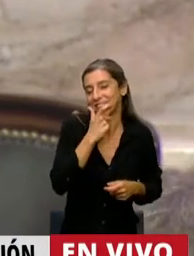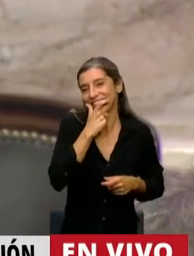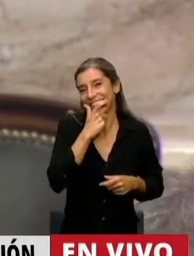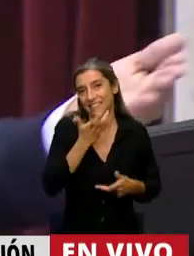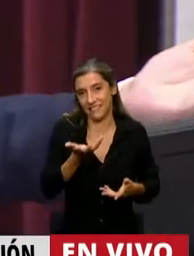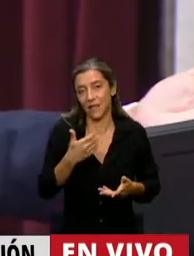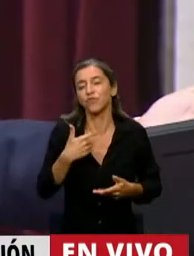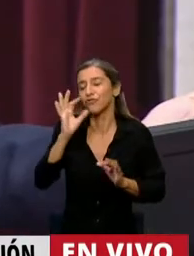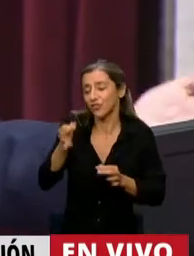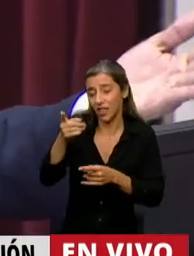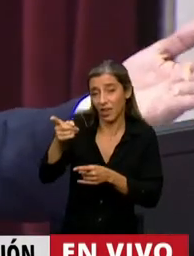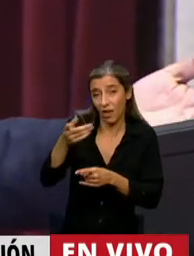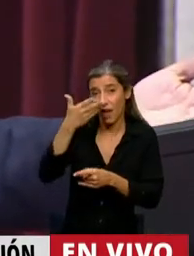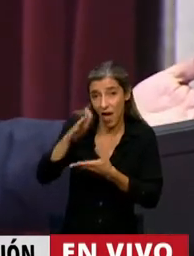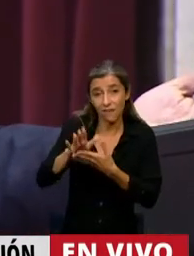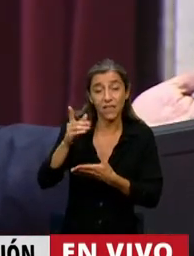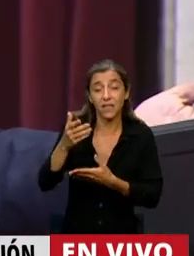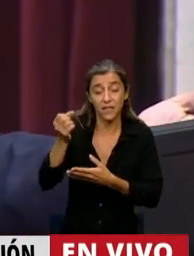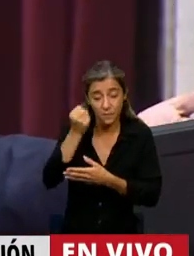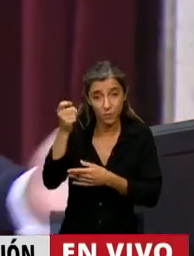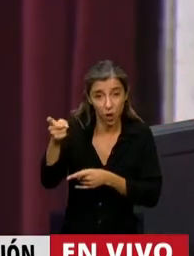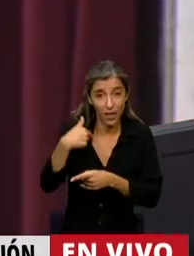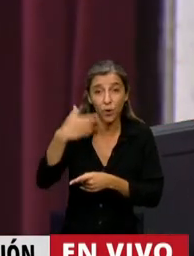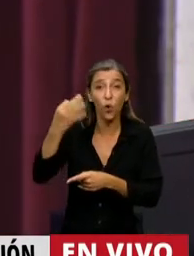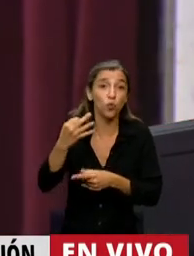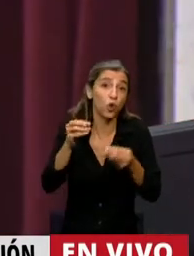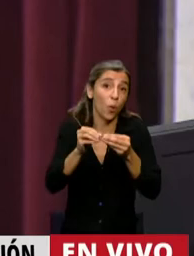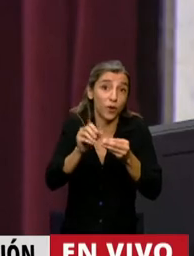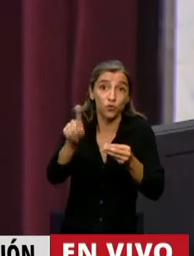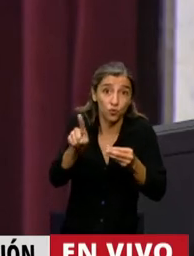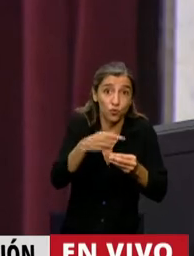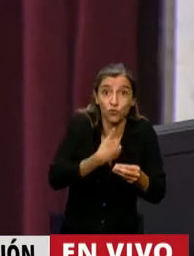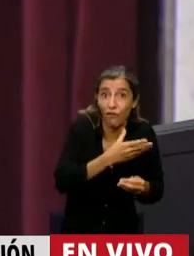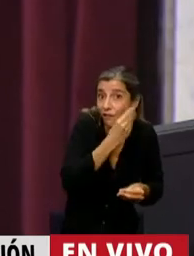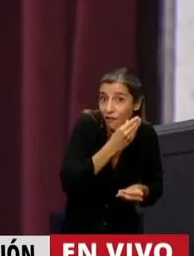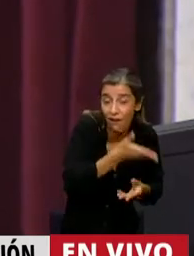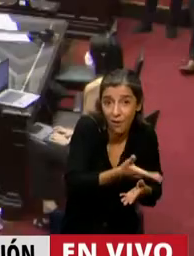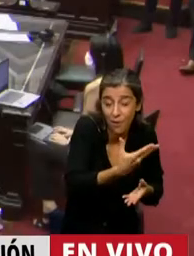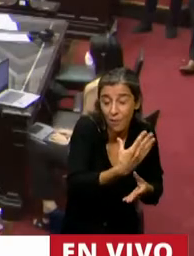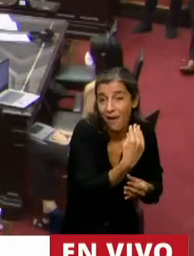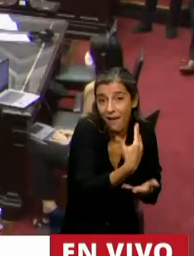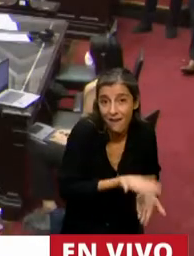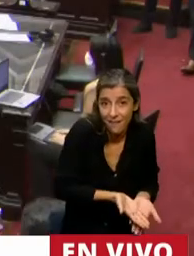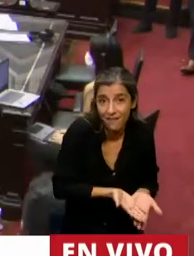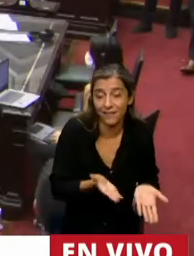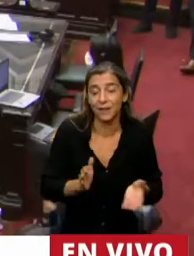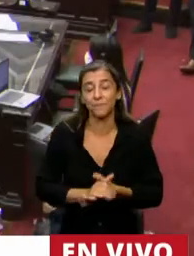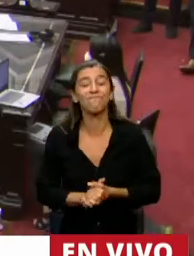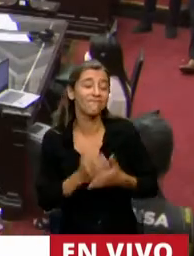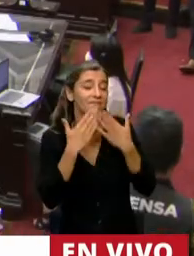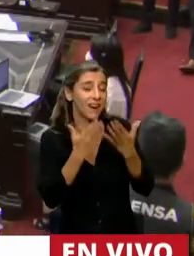actividades. Lo que usted dice es importante, pero estaba escuchando a un compañero, perfecto, colega, perfecto, de su bloque. Perfecto. Siga, por favor. Gracias, señor presidente.